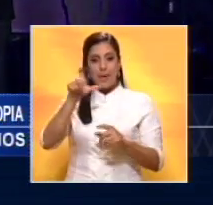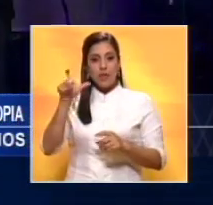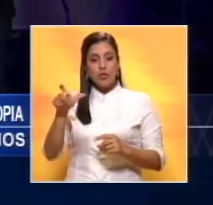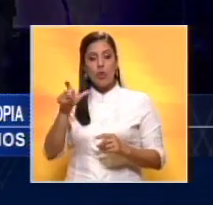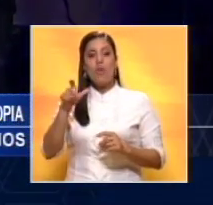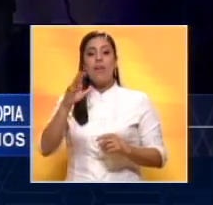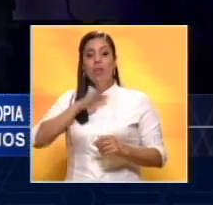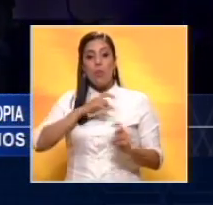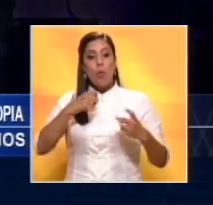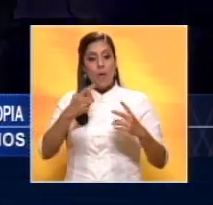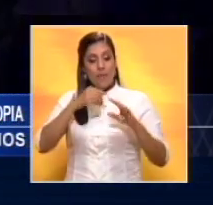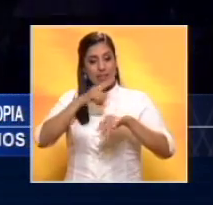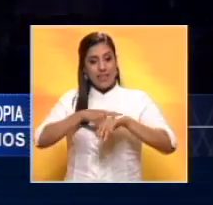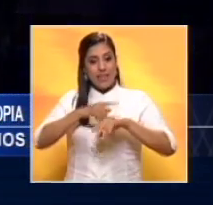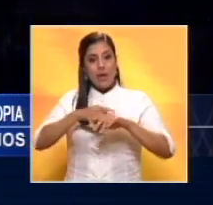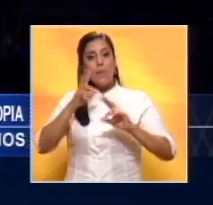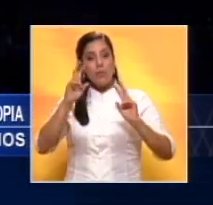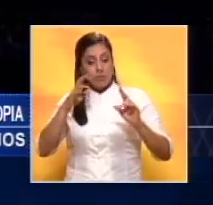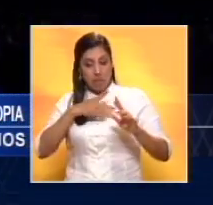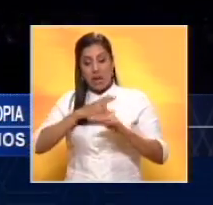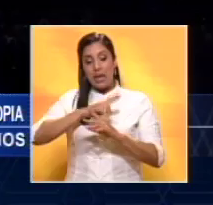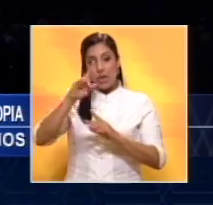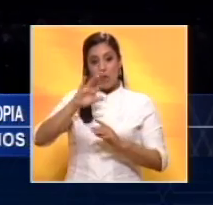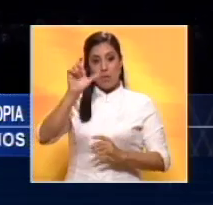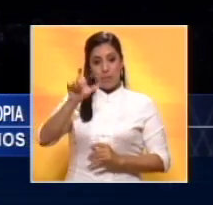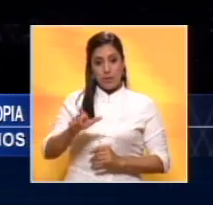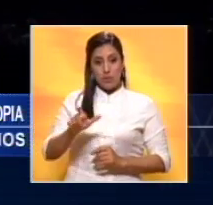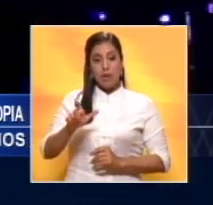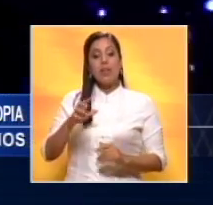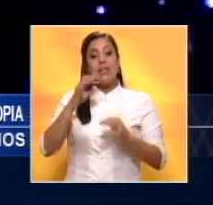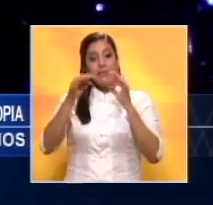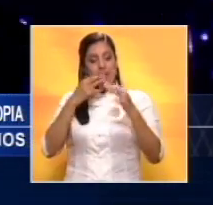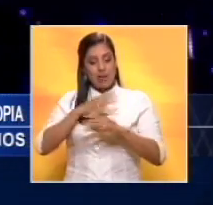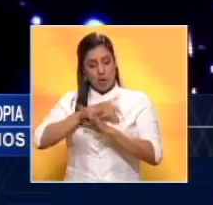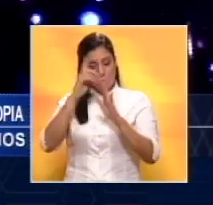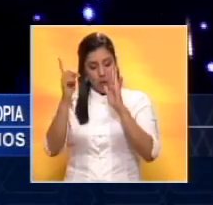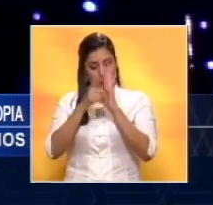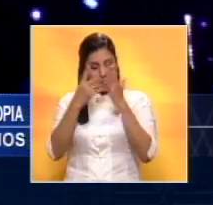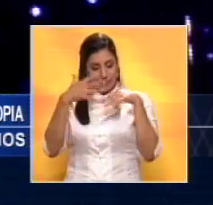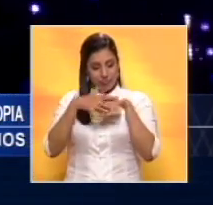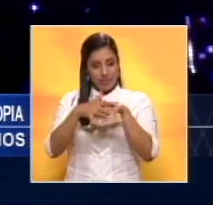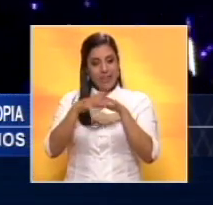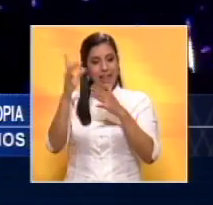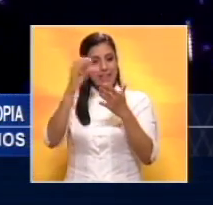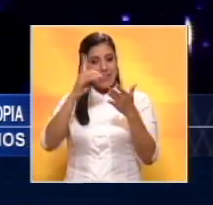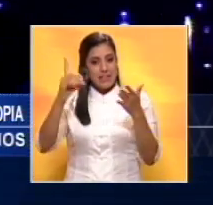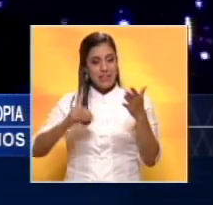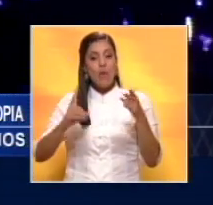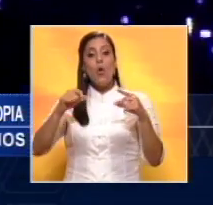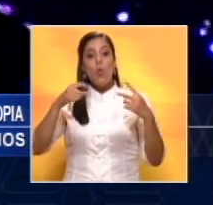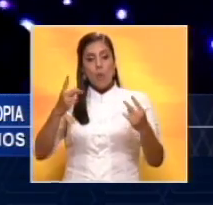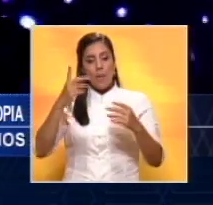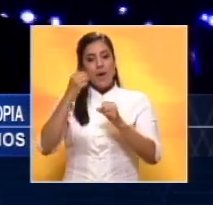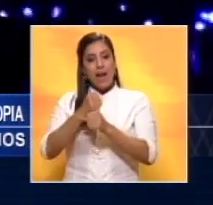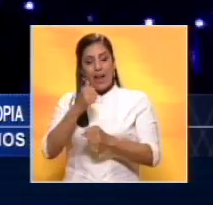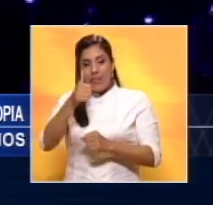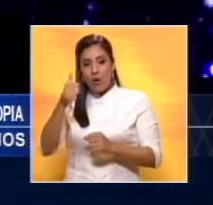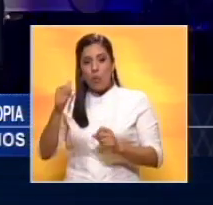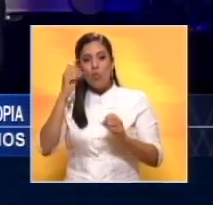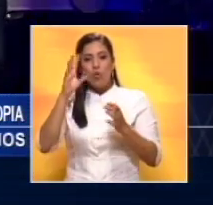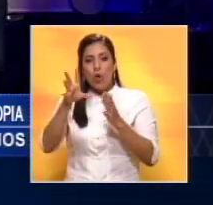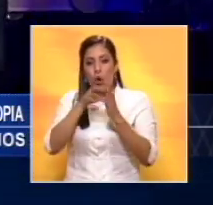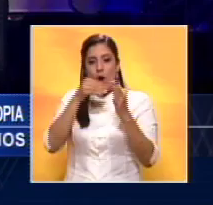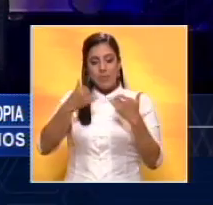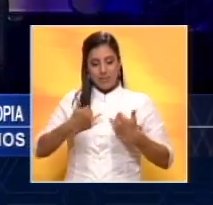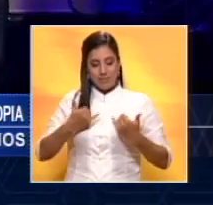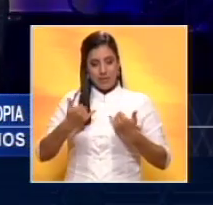fanáticos y esta nueva faceta supone un gran reto para él. Dijo que está absolutamente involucrado en el diseño y espera que cada pieza sea un